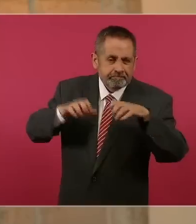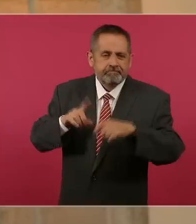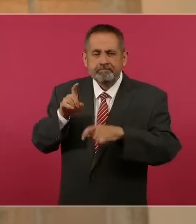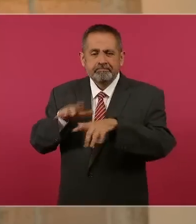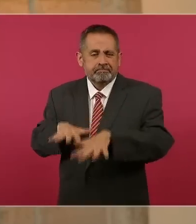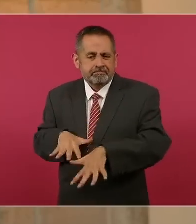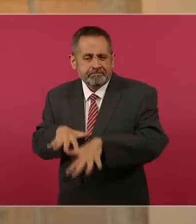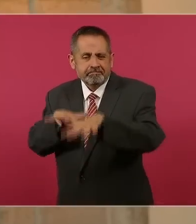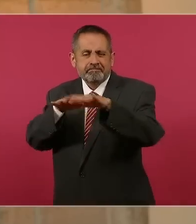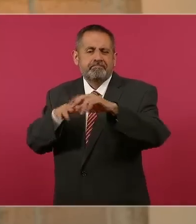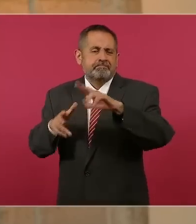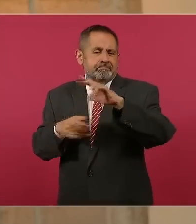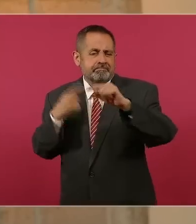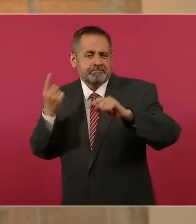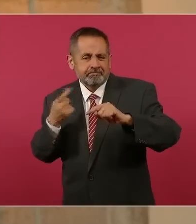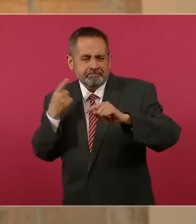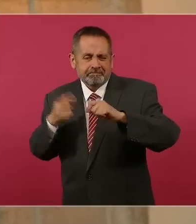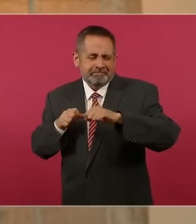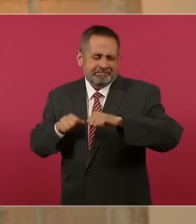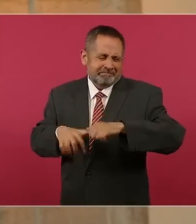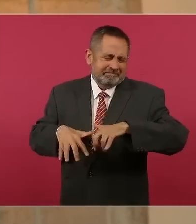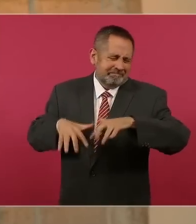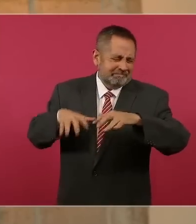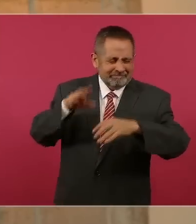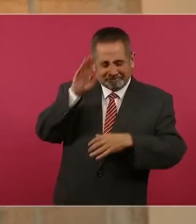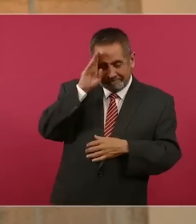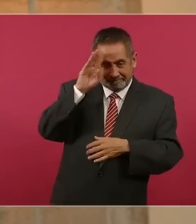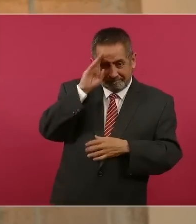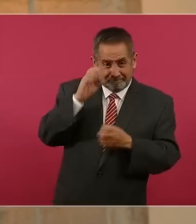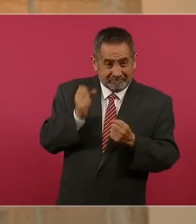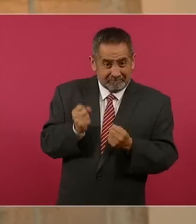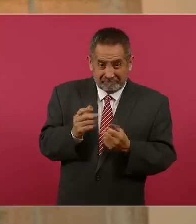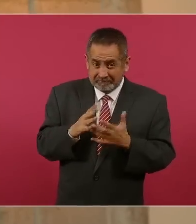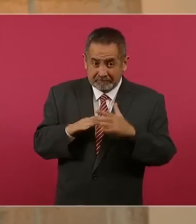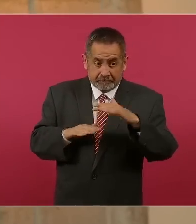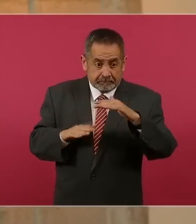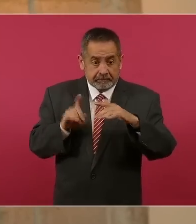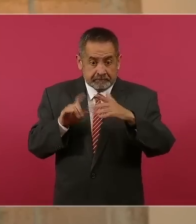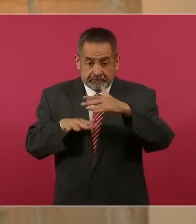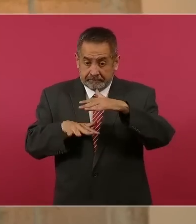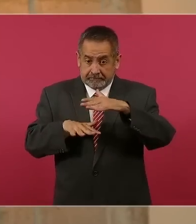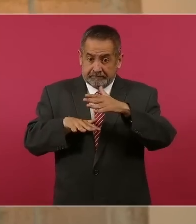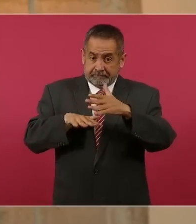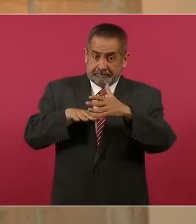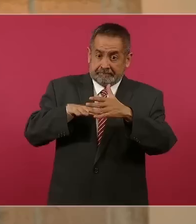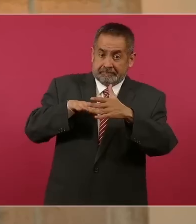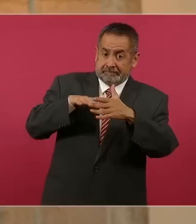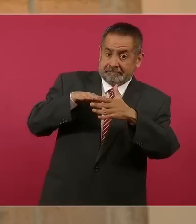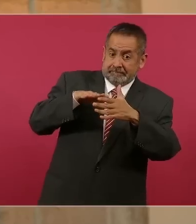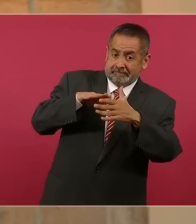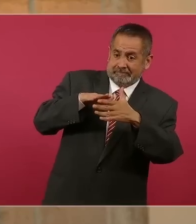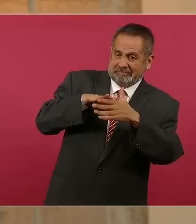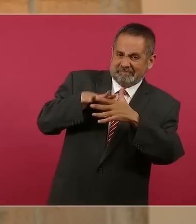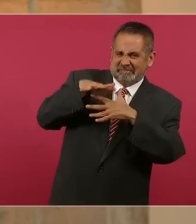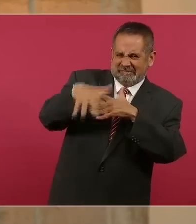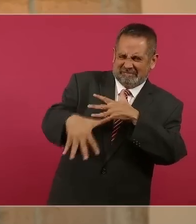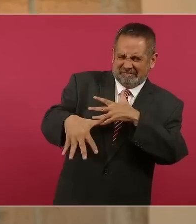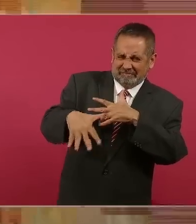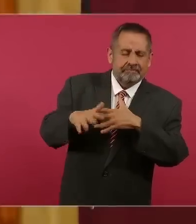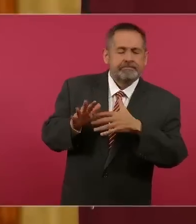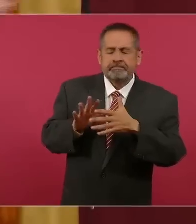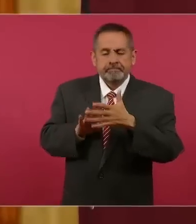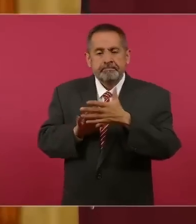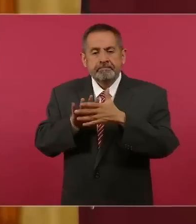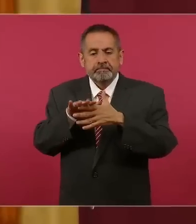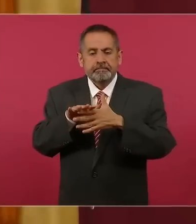otro fenómeno hidrometeorológico extraordinario estuviesen acercando el agua hacia el nivel superior de la